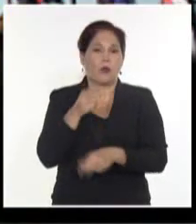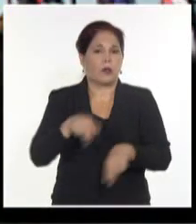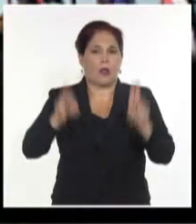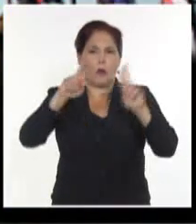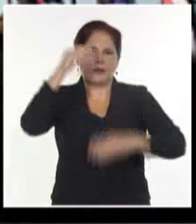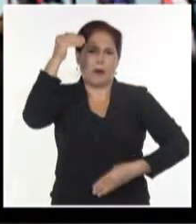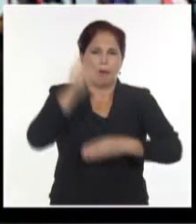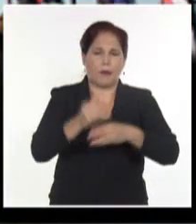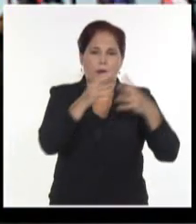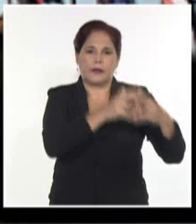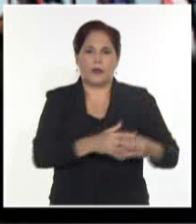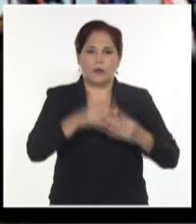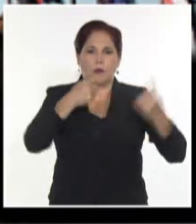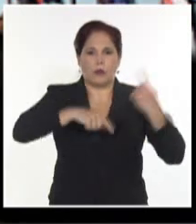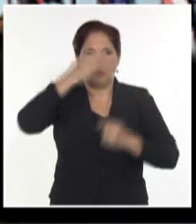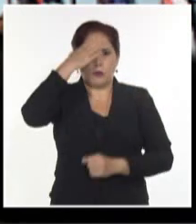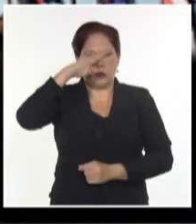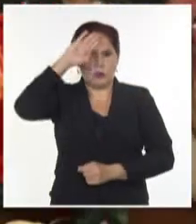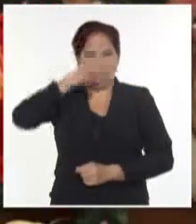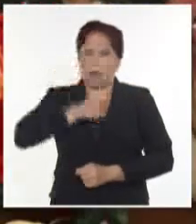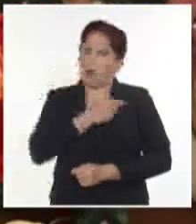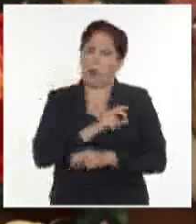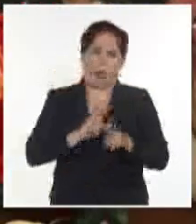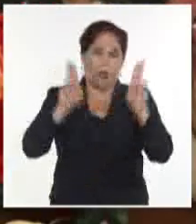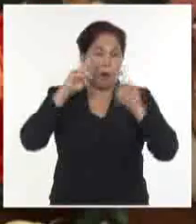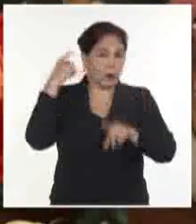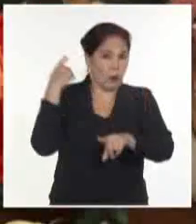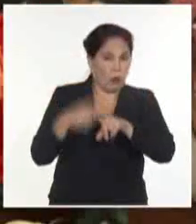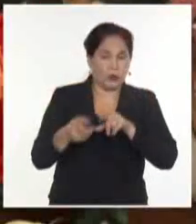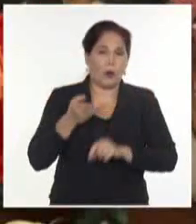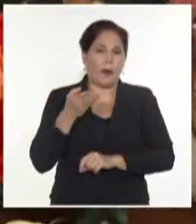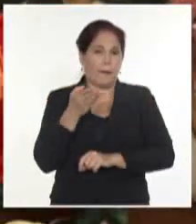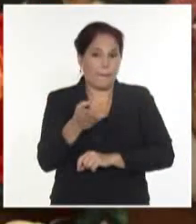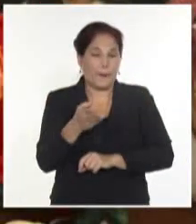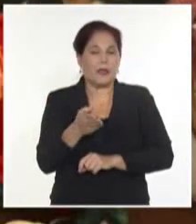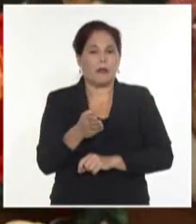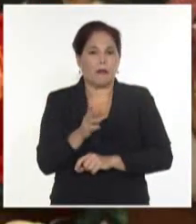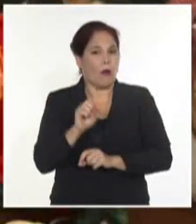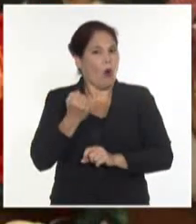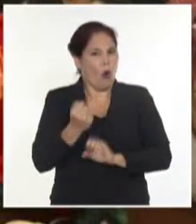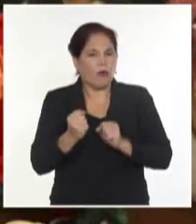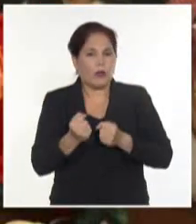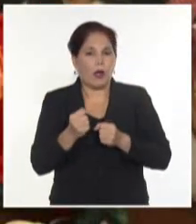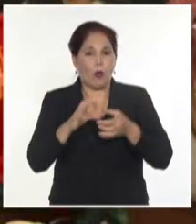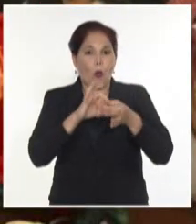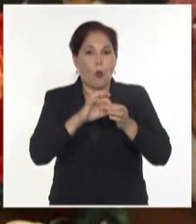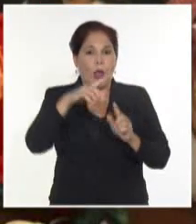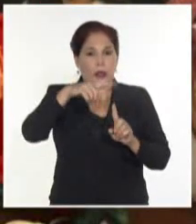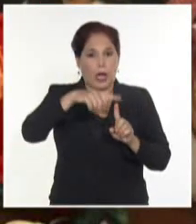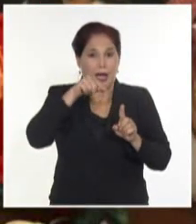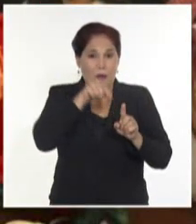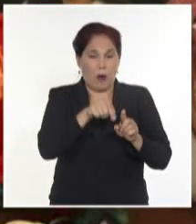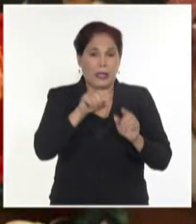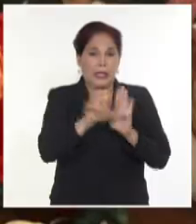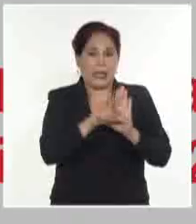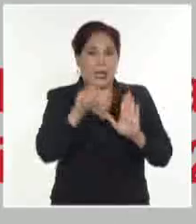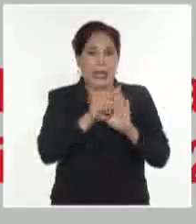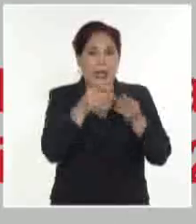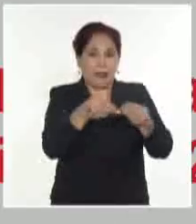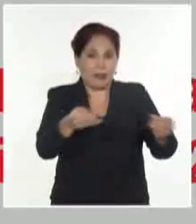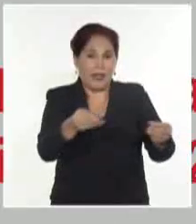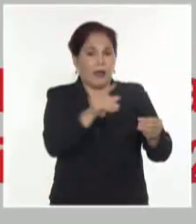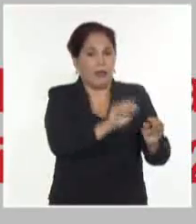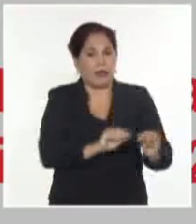contra la mayor de las antillas además demandó la devolución del territorio ilegalmente ocupado en la base naval de guantánamo Asimismo